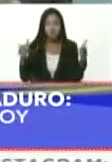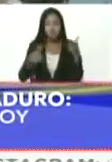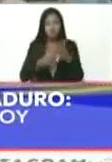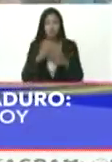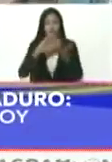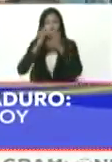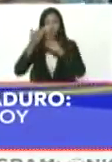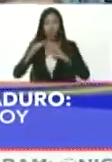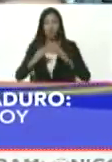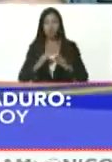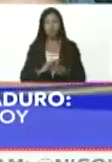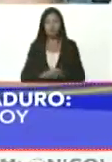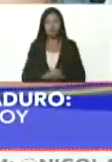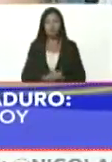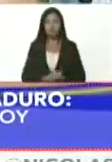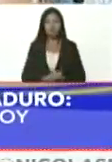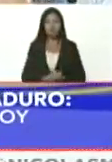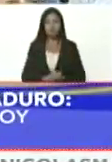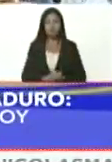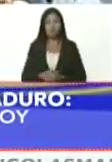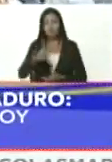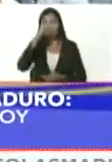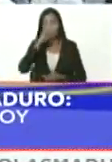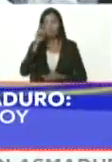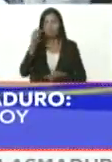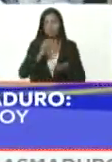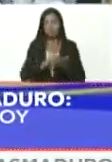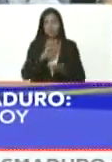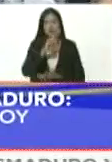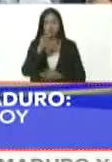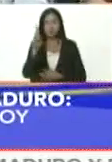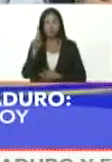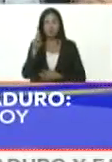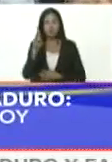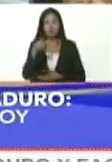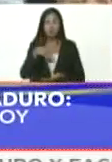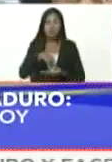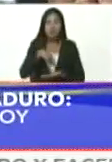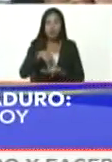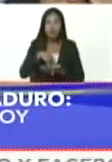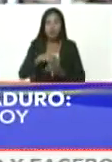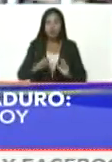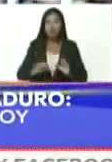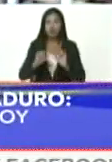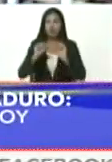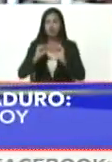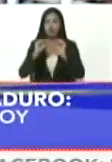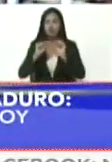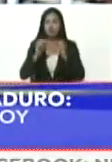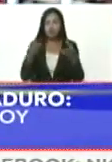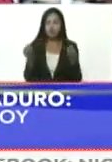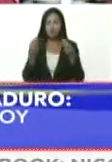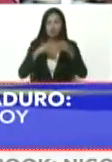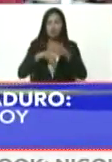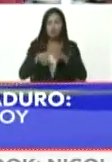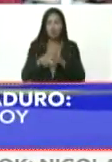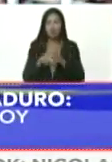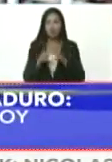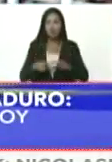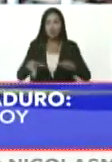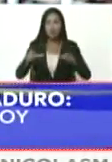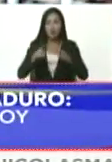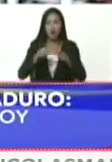comunas. Y el año 2021, por Carabobo, avanzar hacia la conformación de las